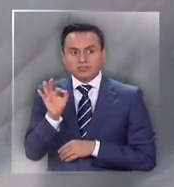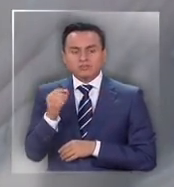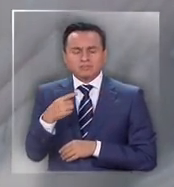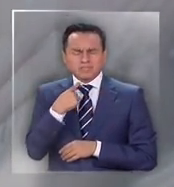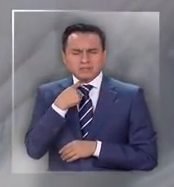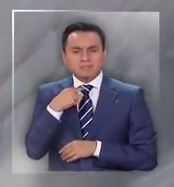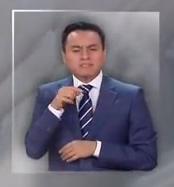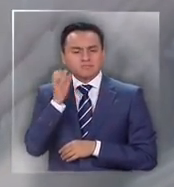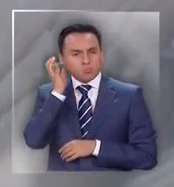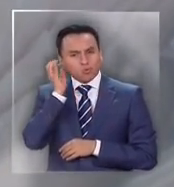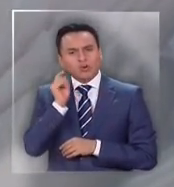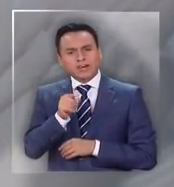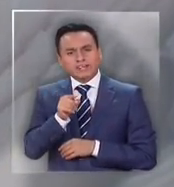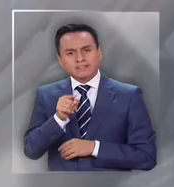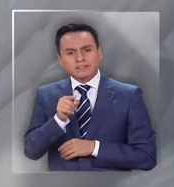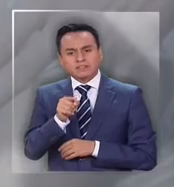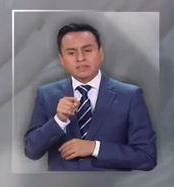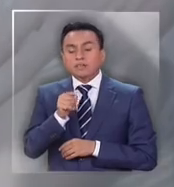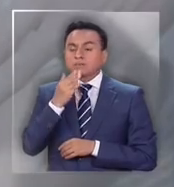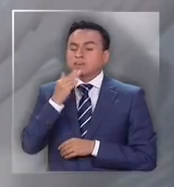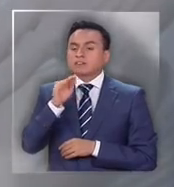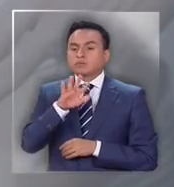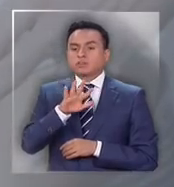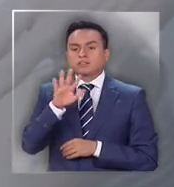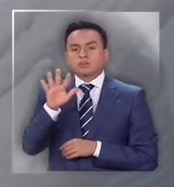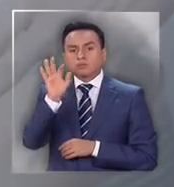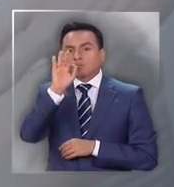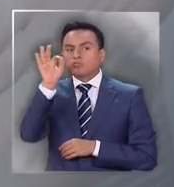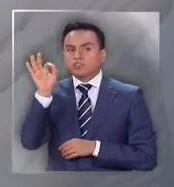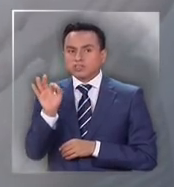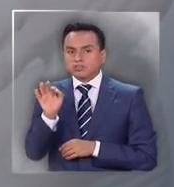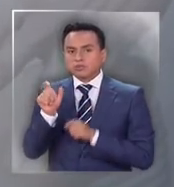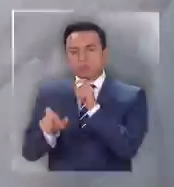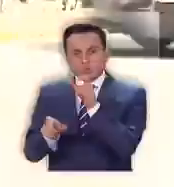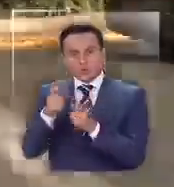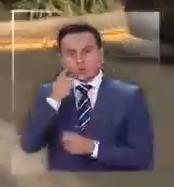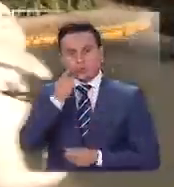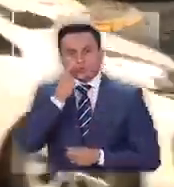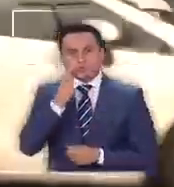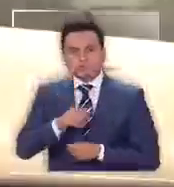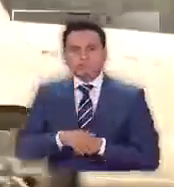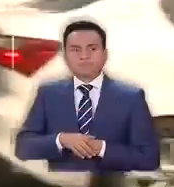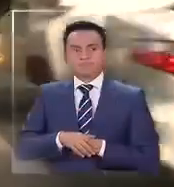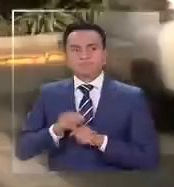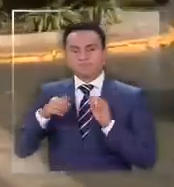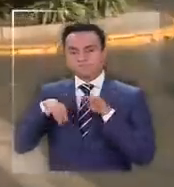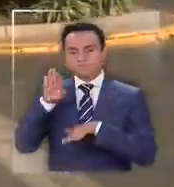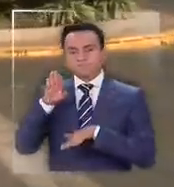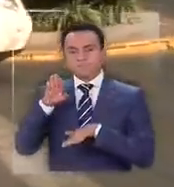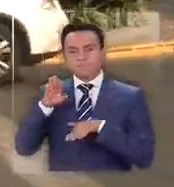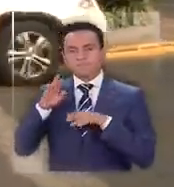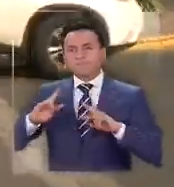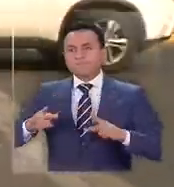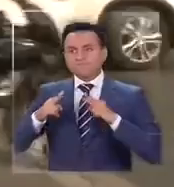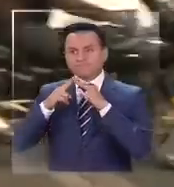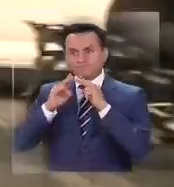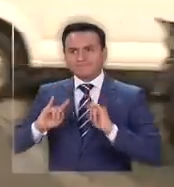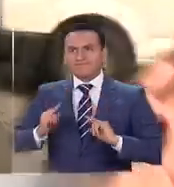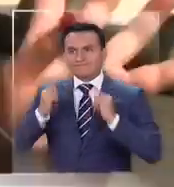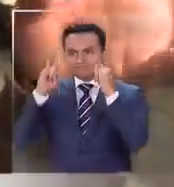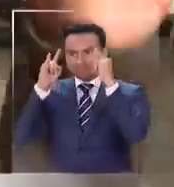las víctimas fueron mujeres, mientras que el 55% fueron hombres. Sobre todo cuando uno pasa por las